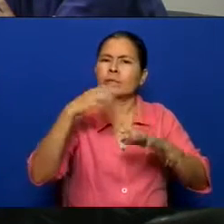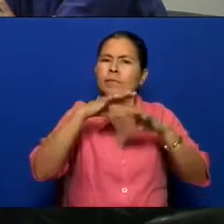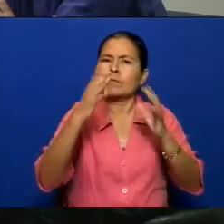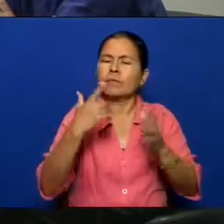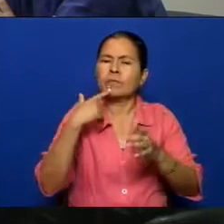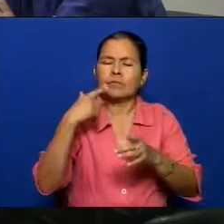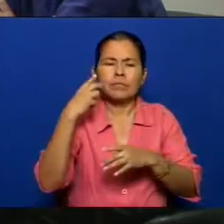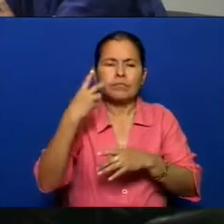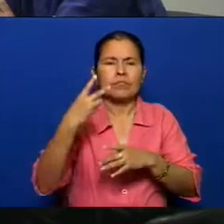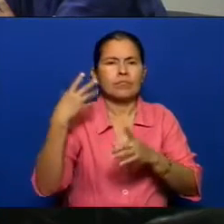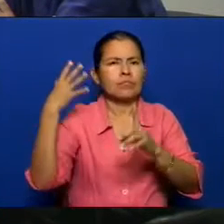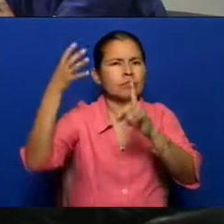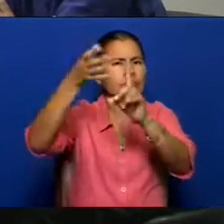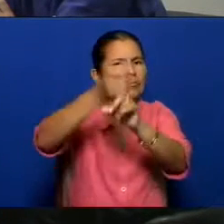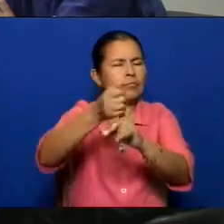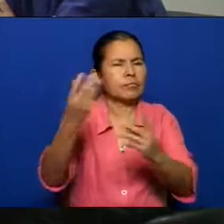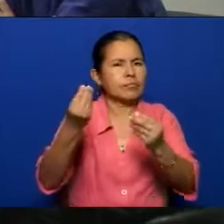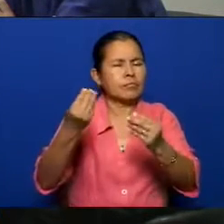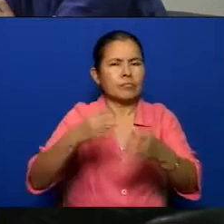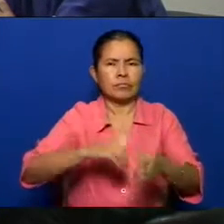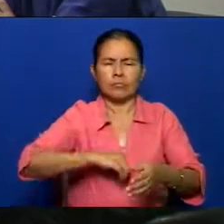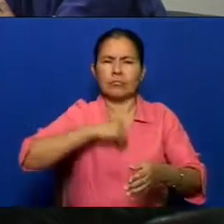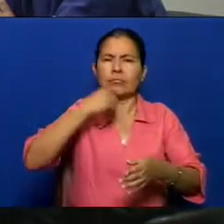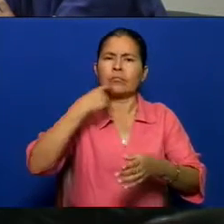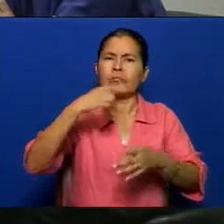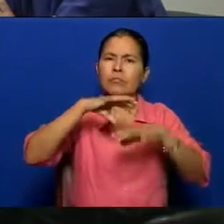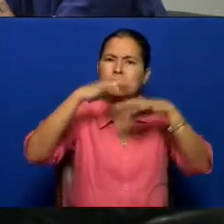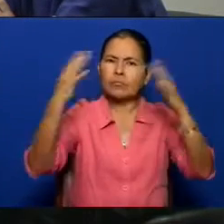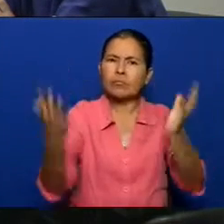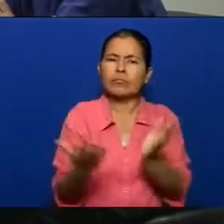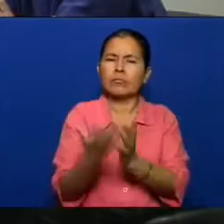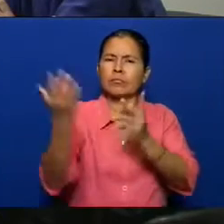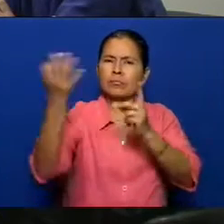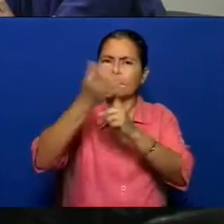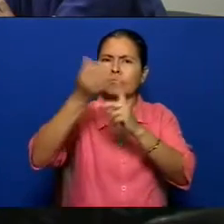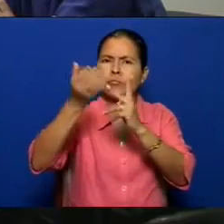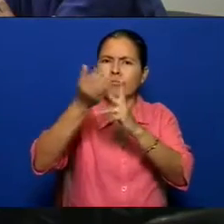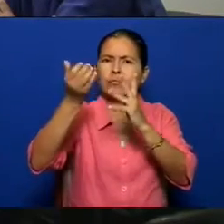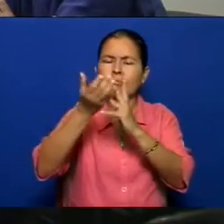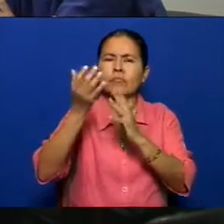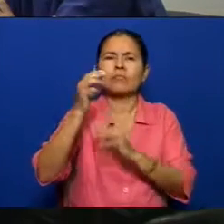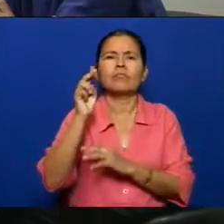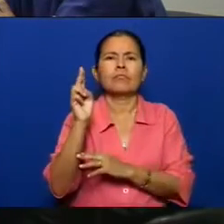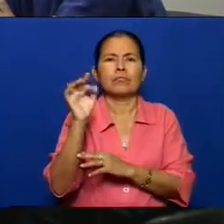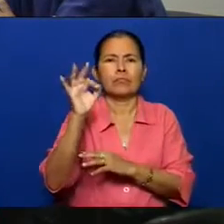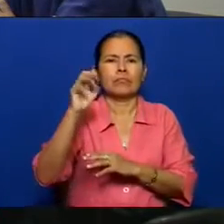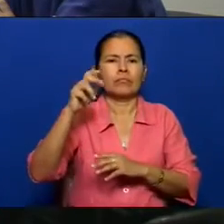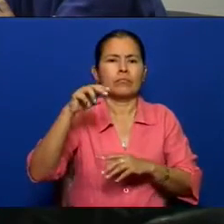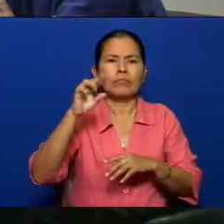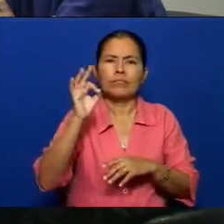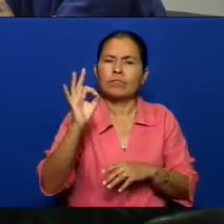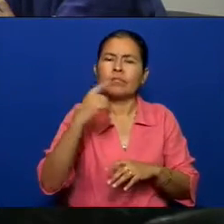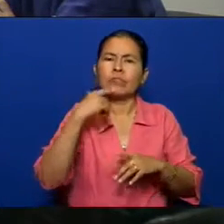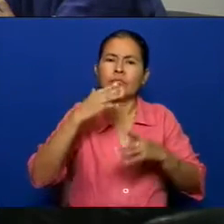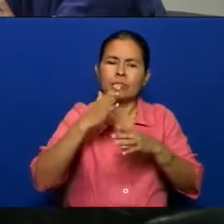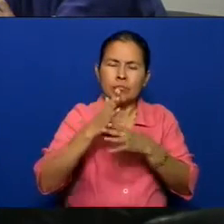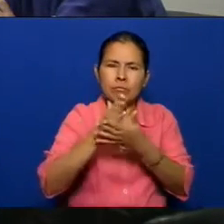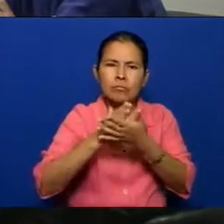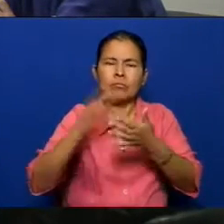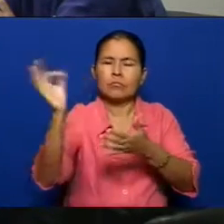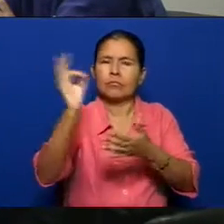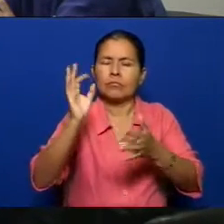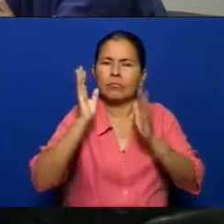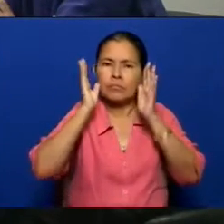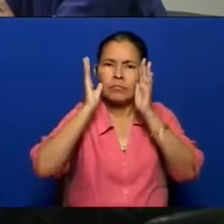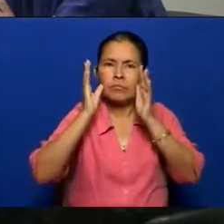todos los logros que el mundo ha alcanzado y que consideramos que UNICEF ha sido de alguna manera parte de esos logros. Perfecto.